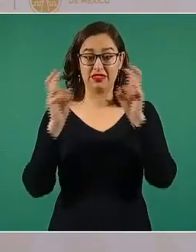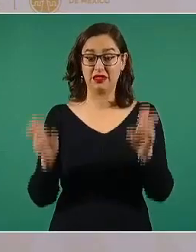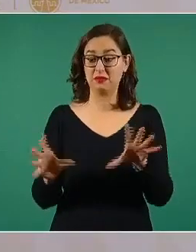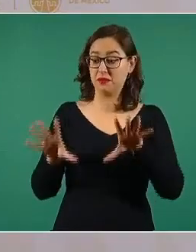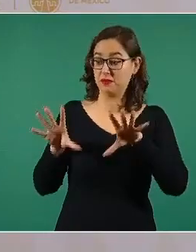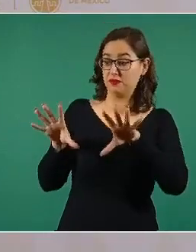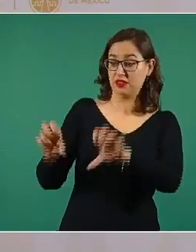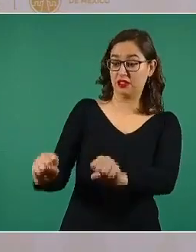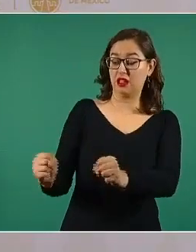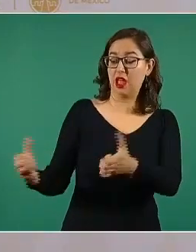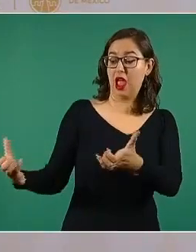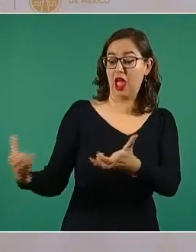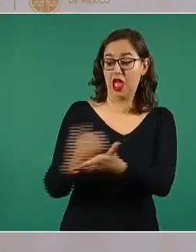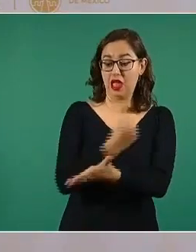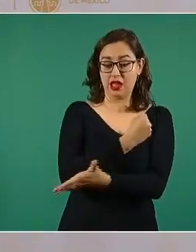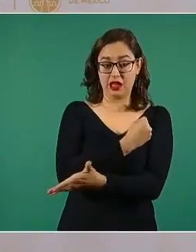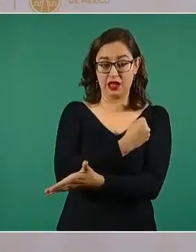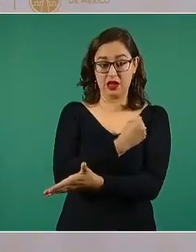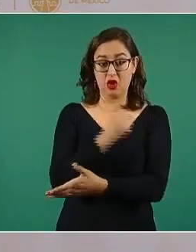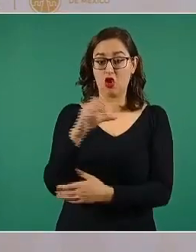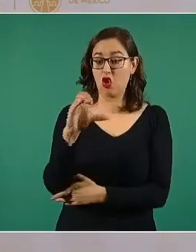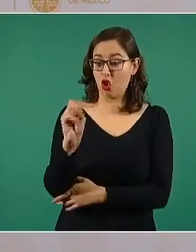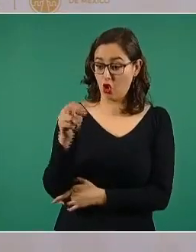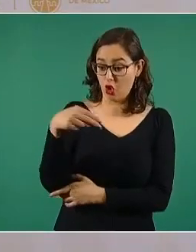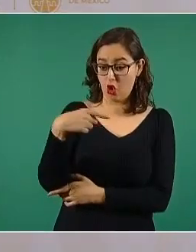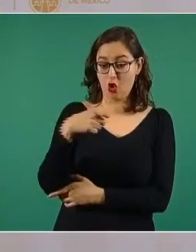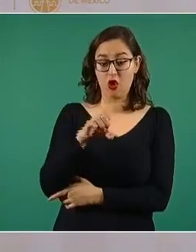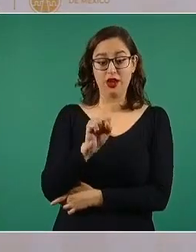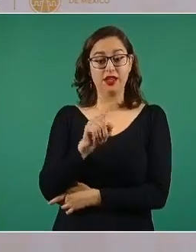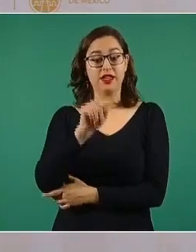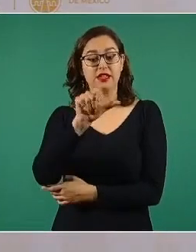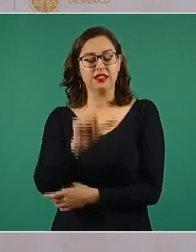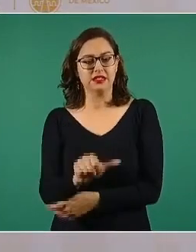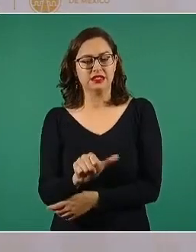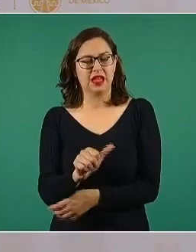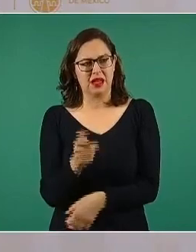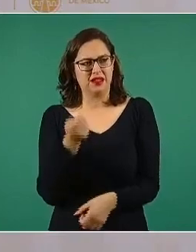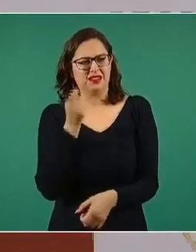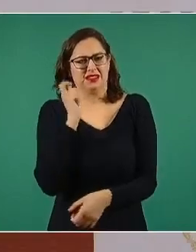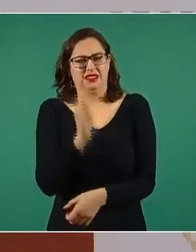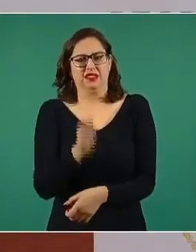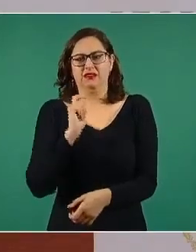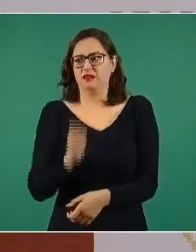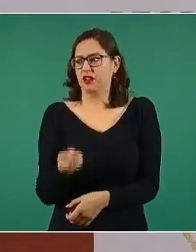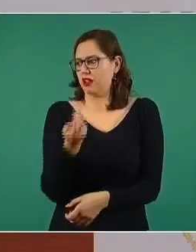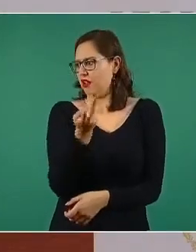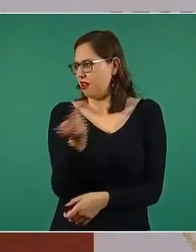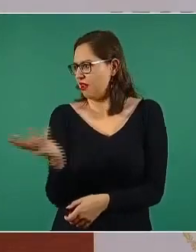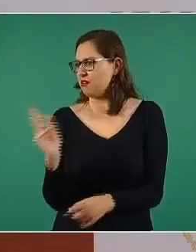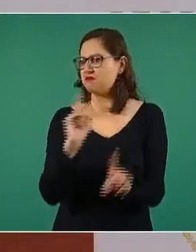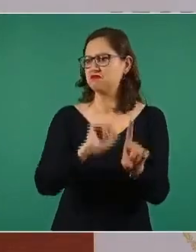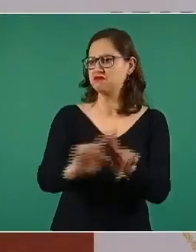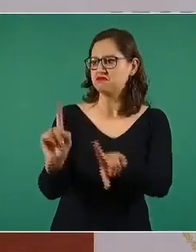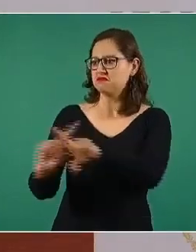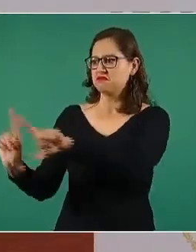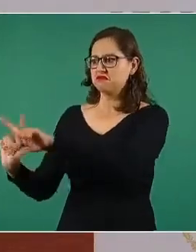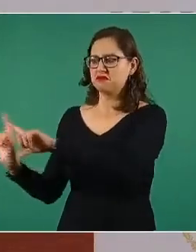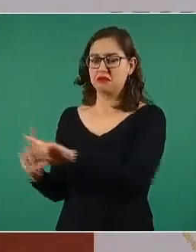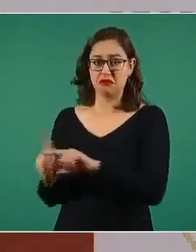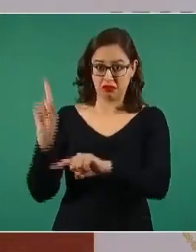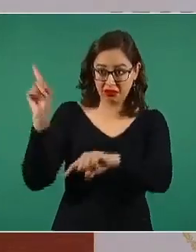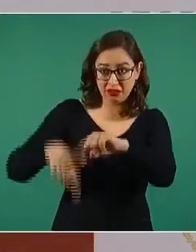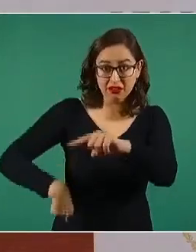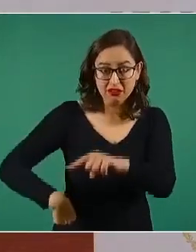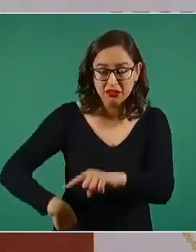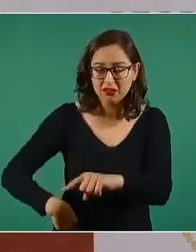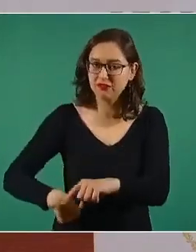por ello la reflexión indispensable, implica la eliminación de una diversidad que conforma nuestro México pluricultural,